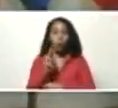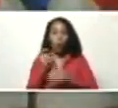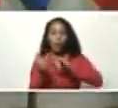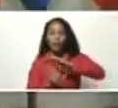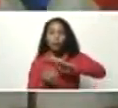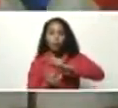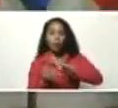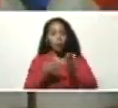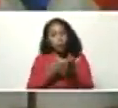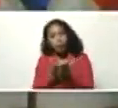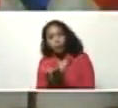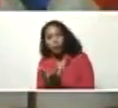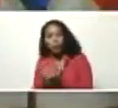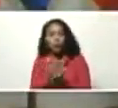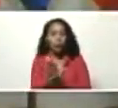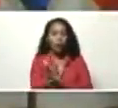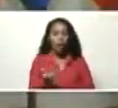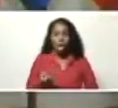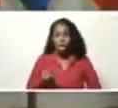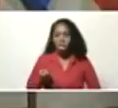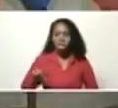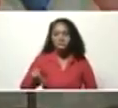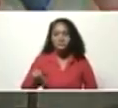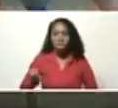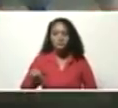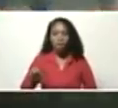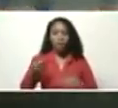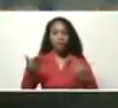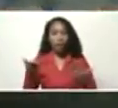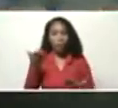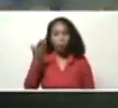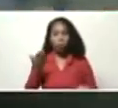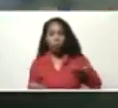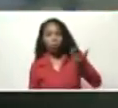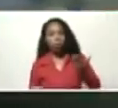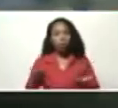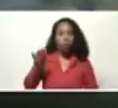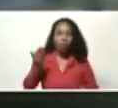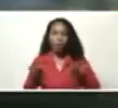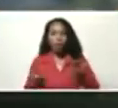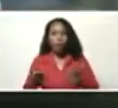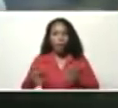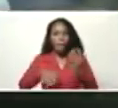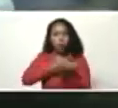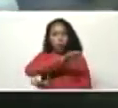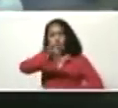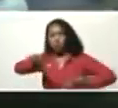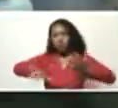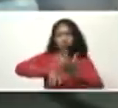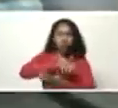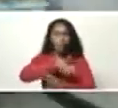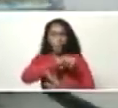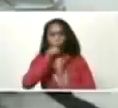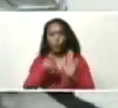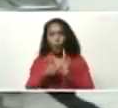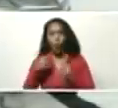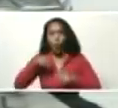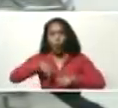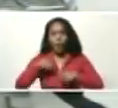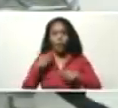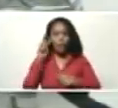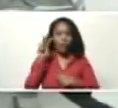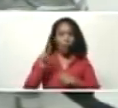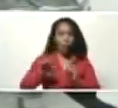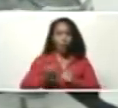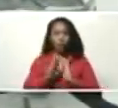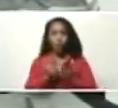de desviación, manipulación y de desestabilización, de caos generalizado. Eso es lo que estamos viendo en el mundo hoy en